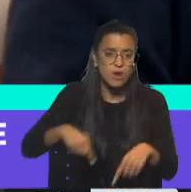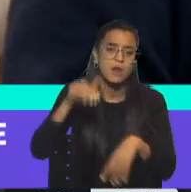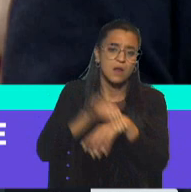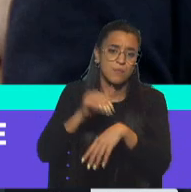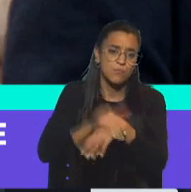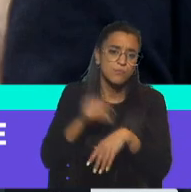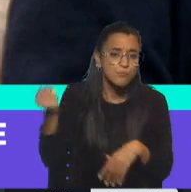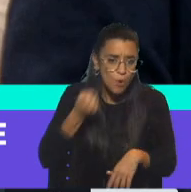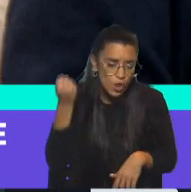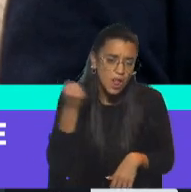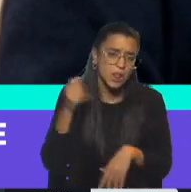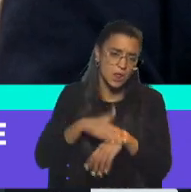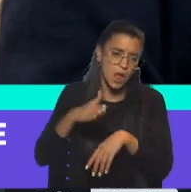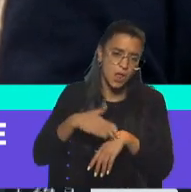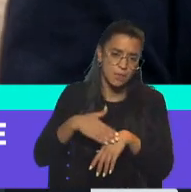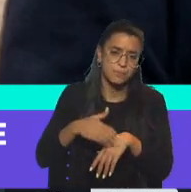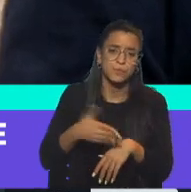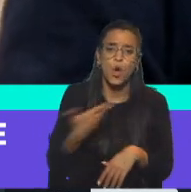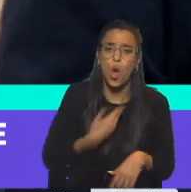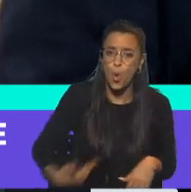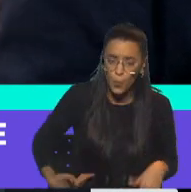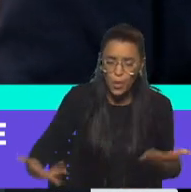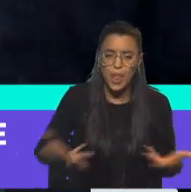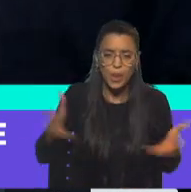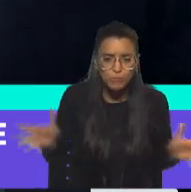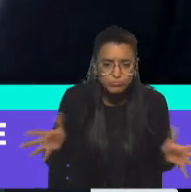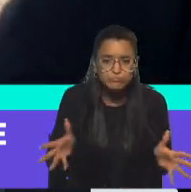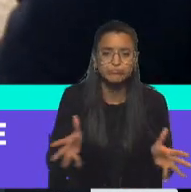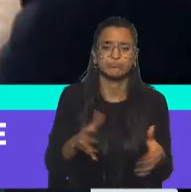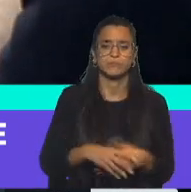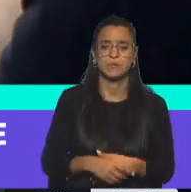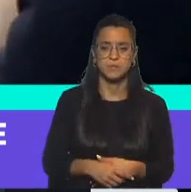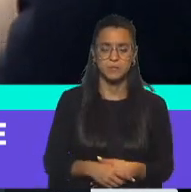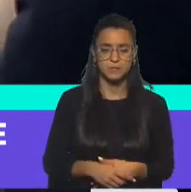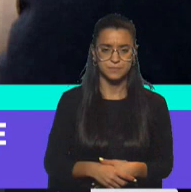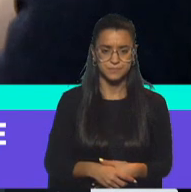compromiso fundamental de nuestro gobierno de llevar adelante sin